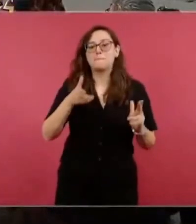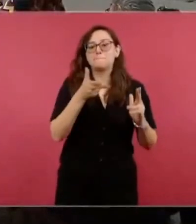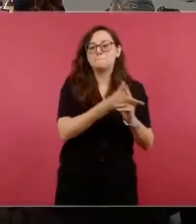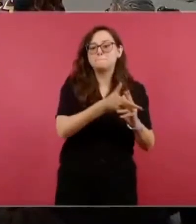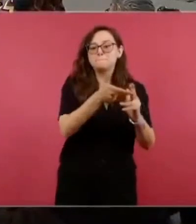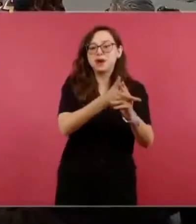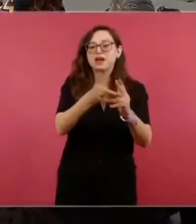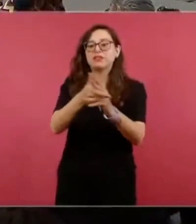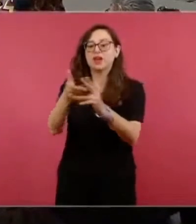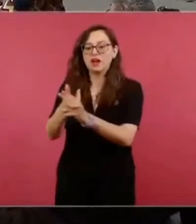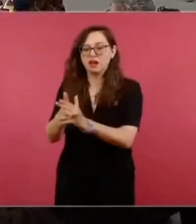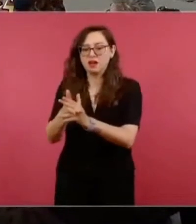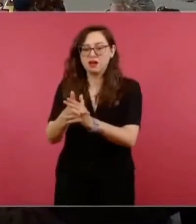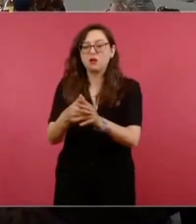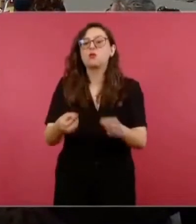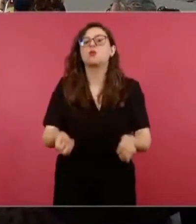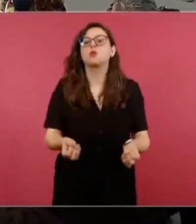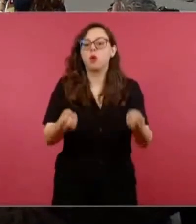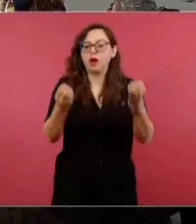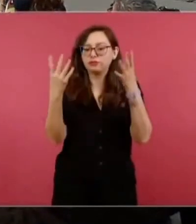Piensa 2011, ¿eh?